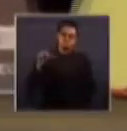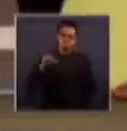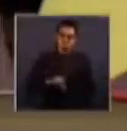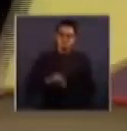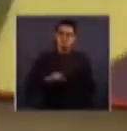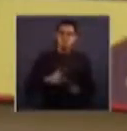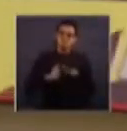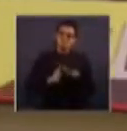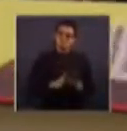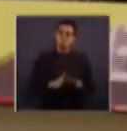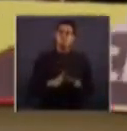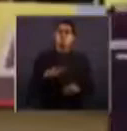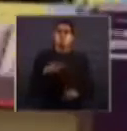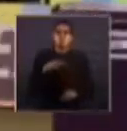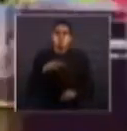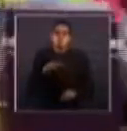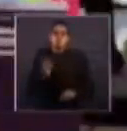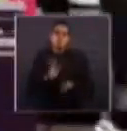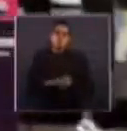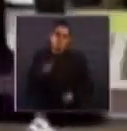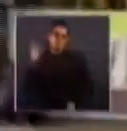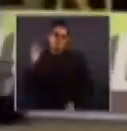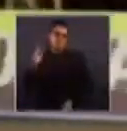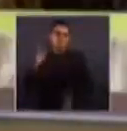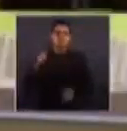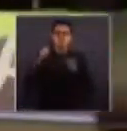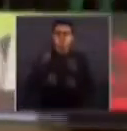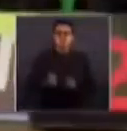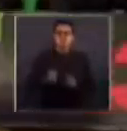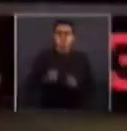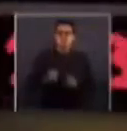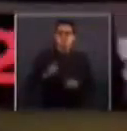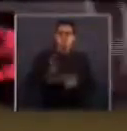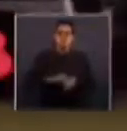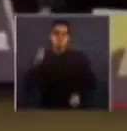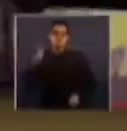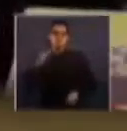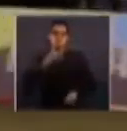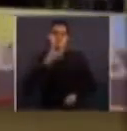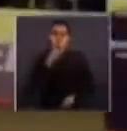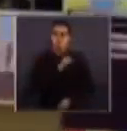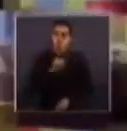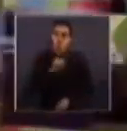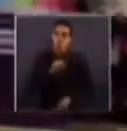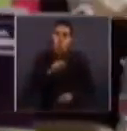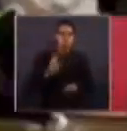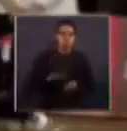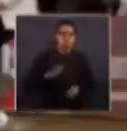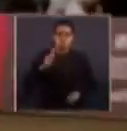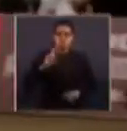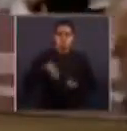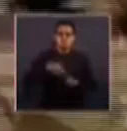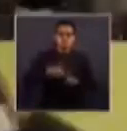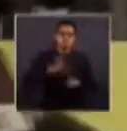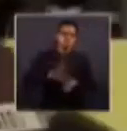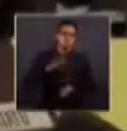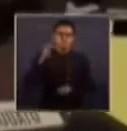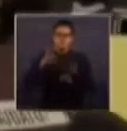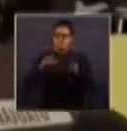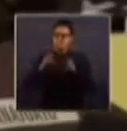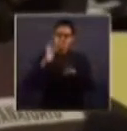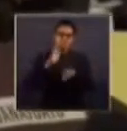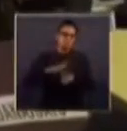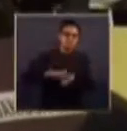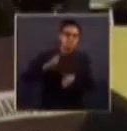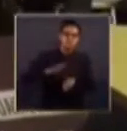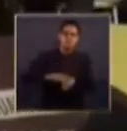y creciendo. Necesitamos nosotros ir a la raíz de esos problemas, fomentando las actividades